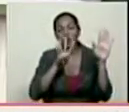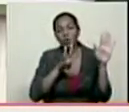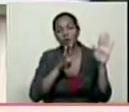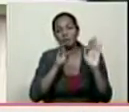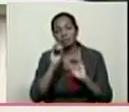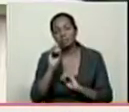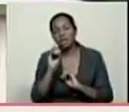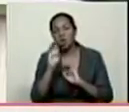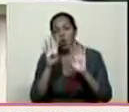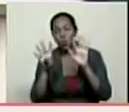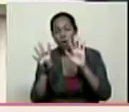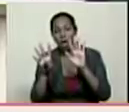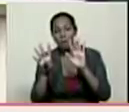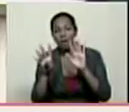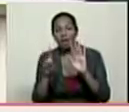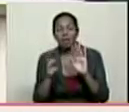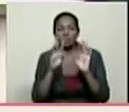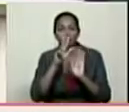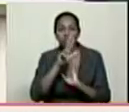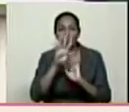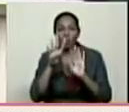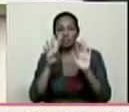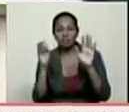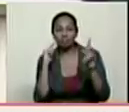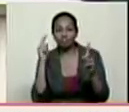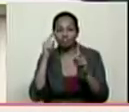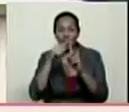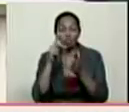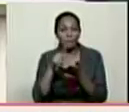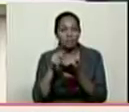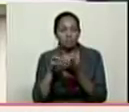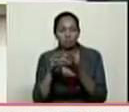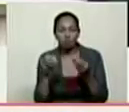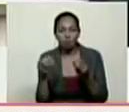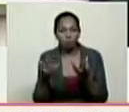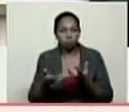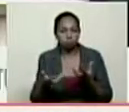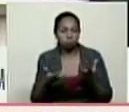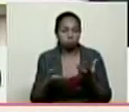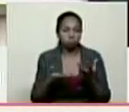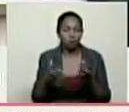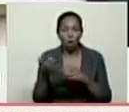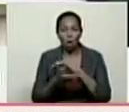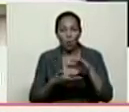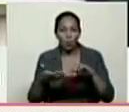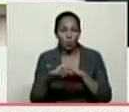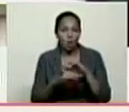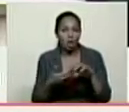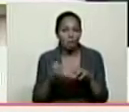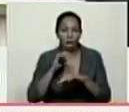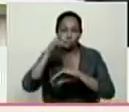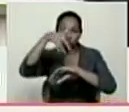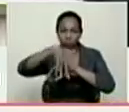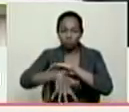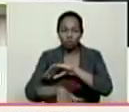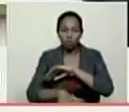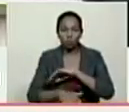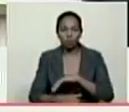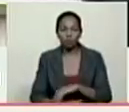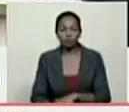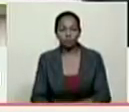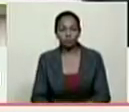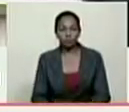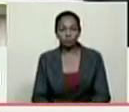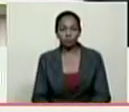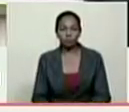15909-347, porque tiene una participación directa en los ataques del 25, 26, 27 y 28